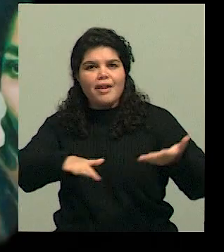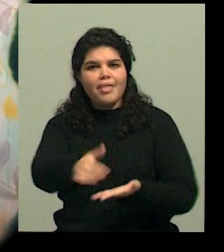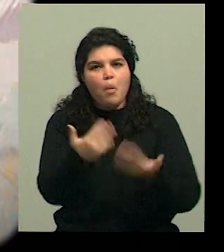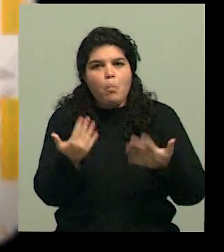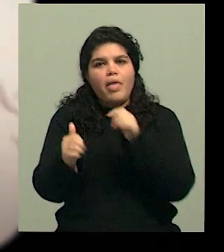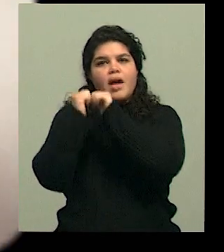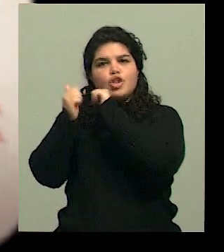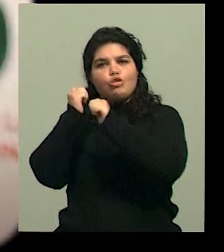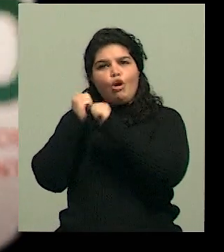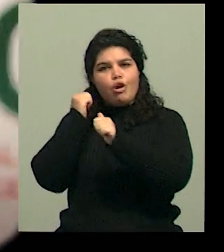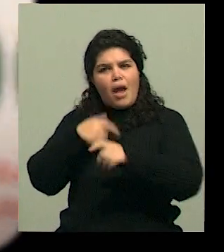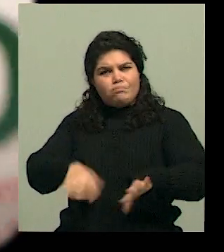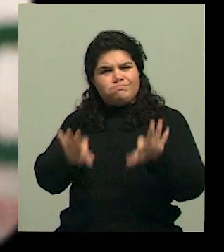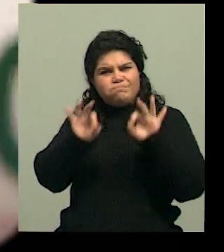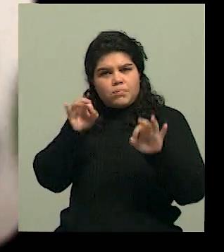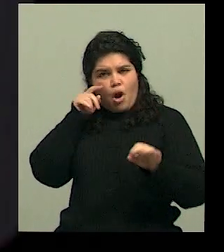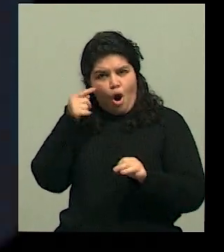profundo de nuestro pasado.